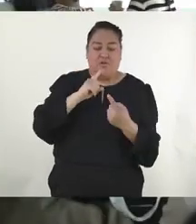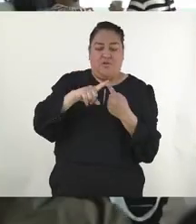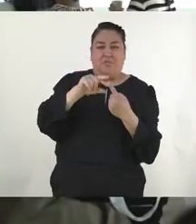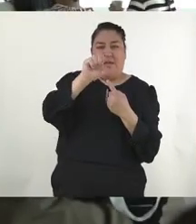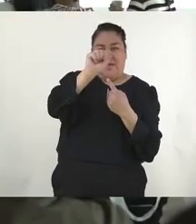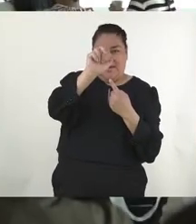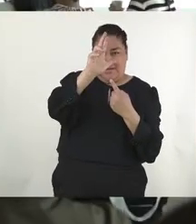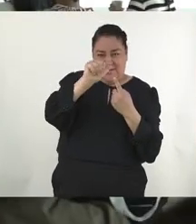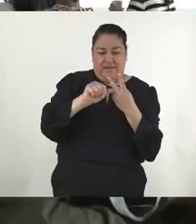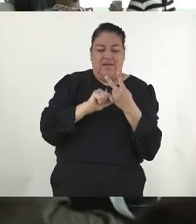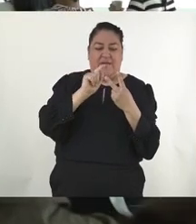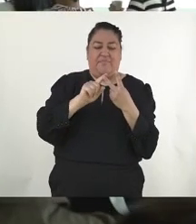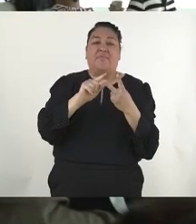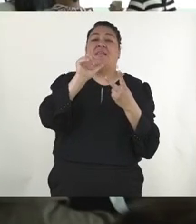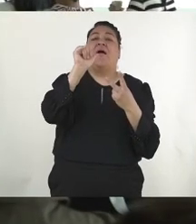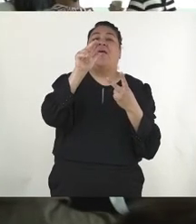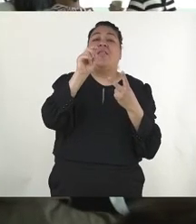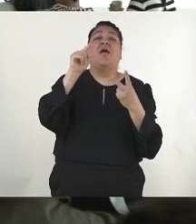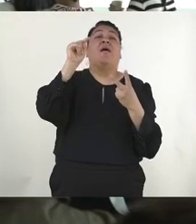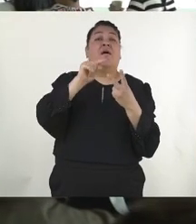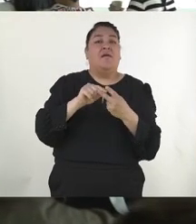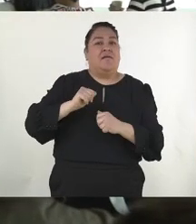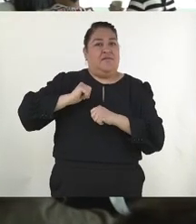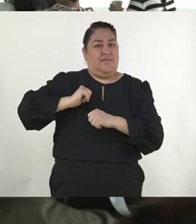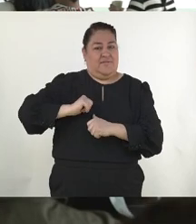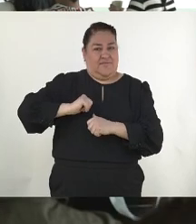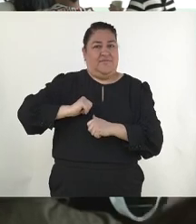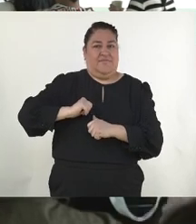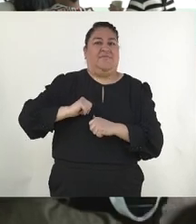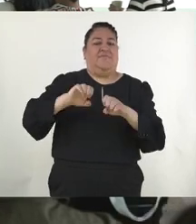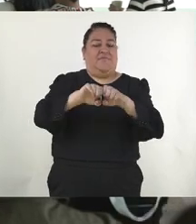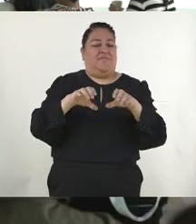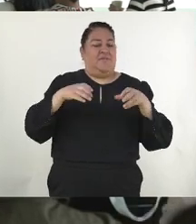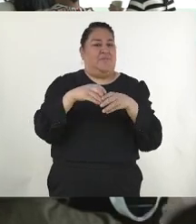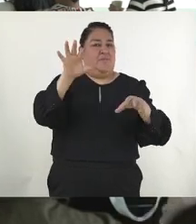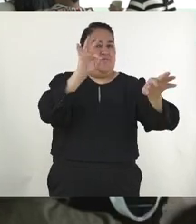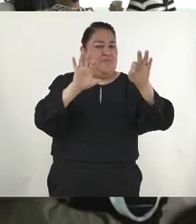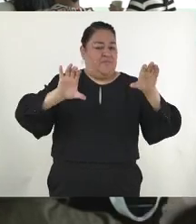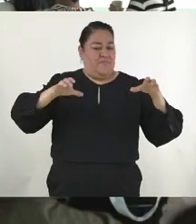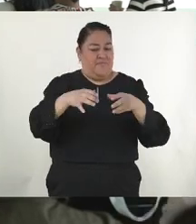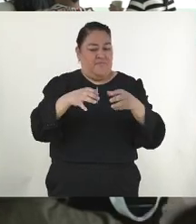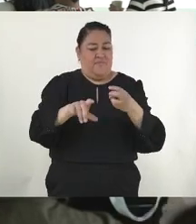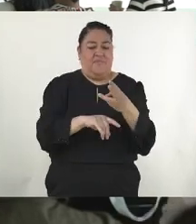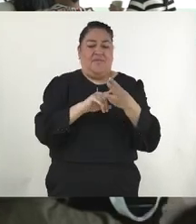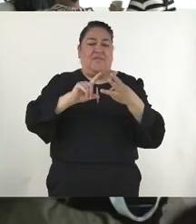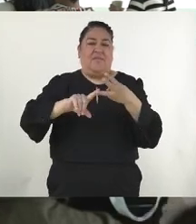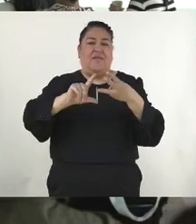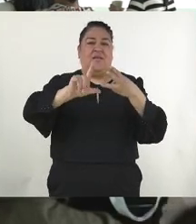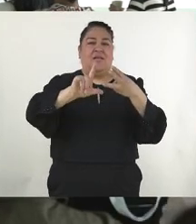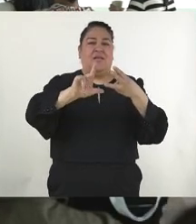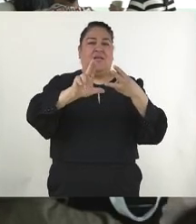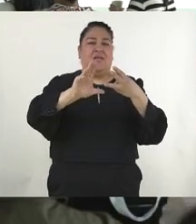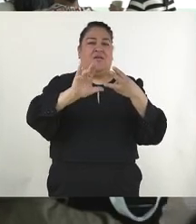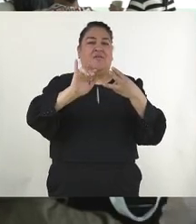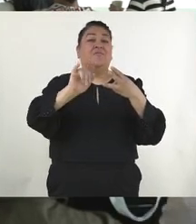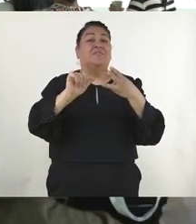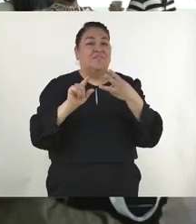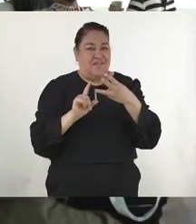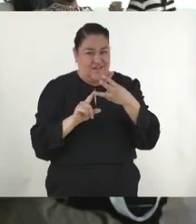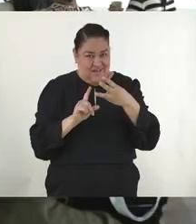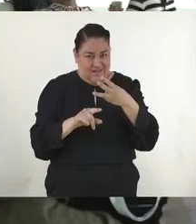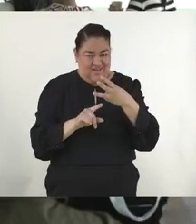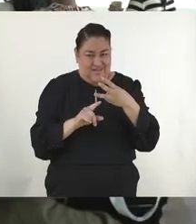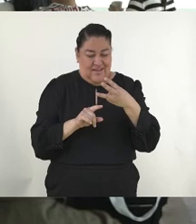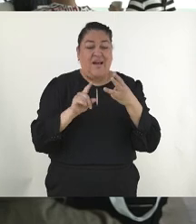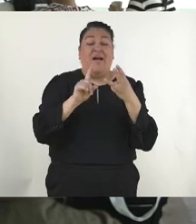rodebau directora de selecciones nacionales femeniles y Lucía Lucía Mijares Claro que sí